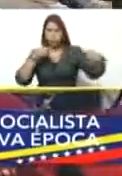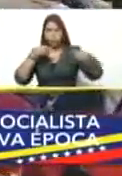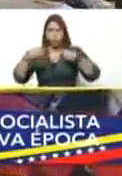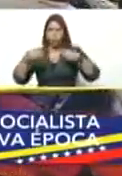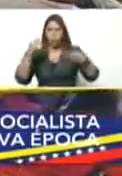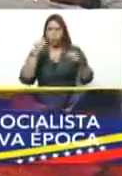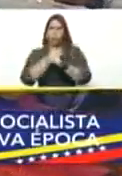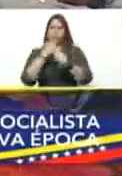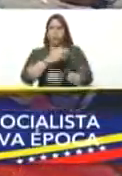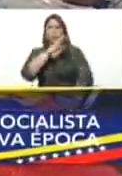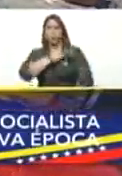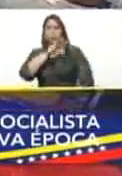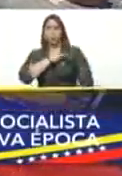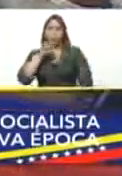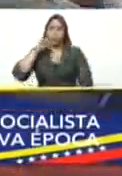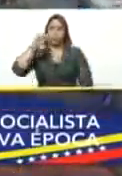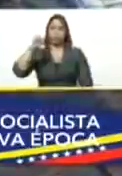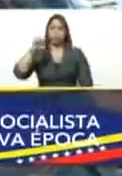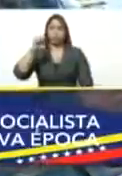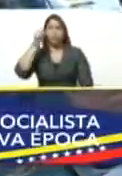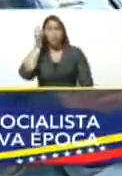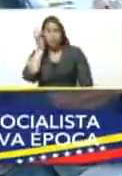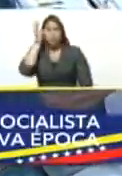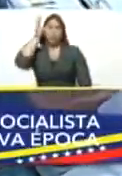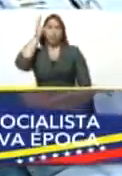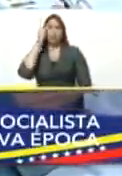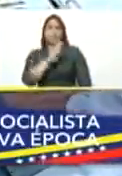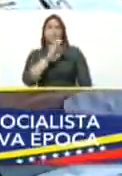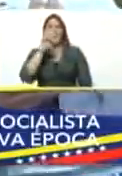socialista surgido de la CPT.